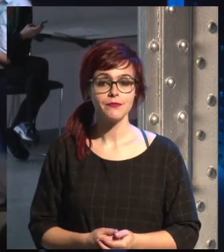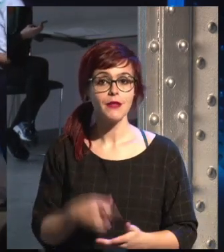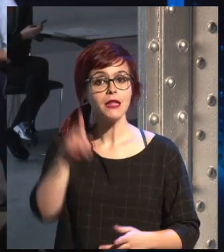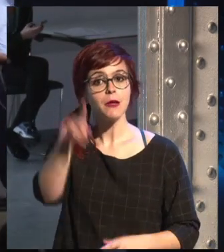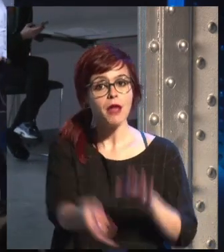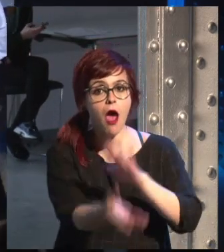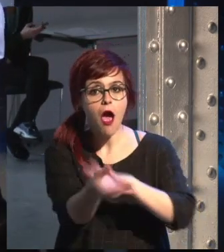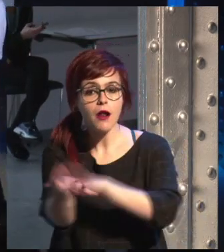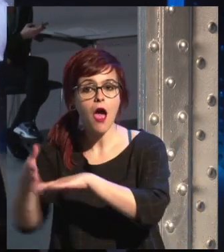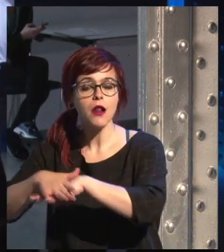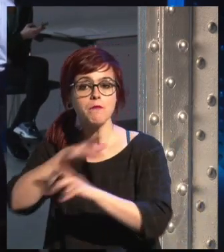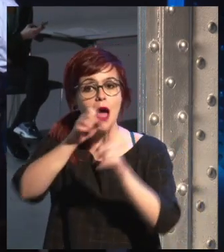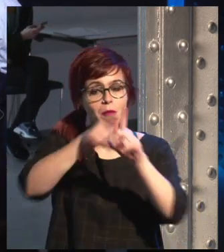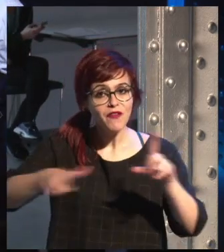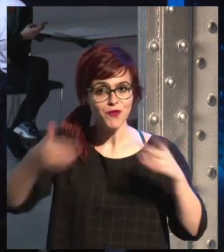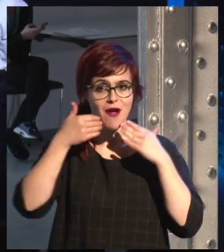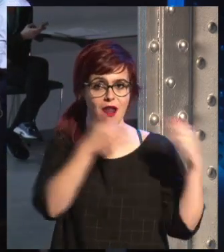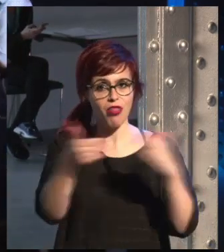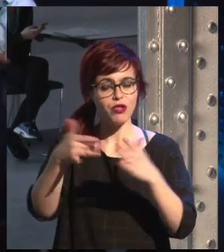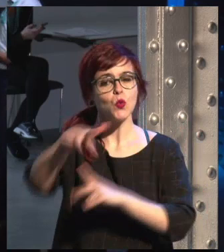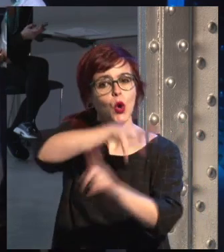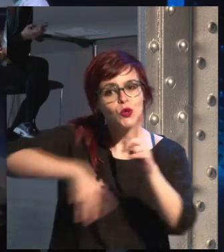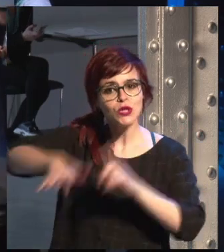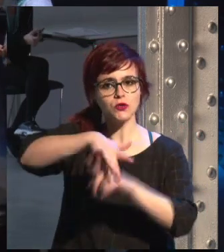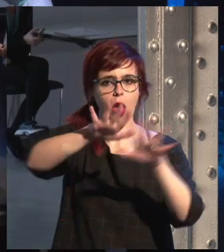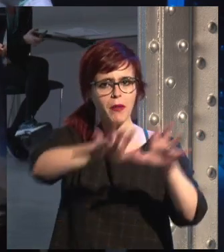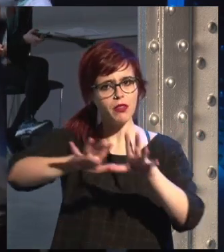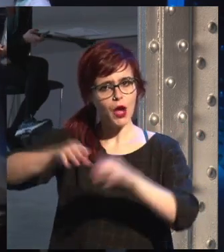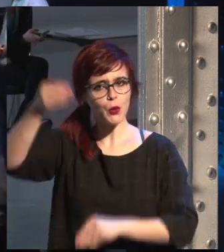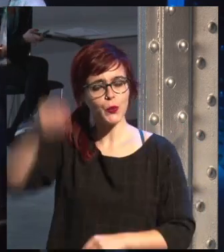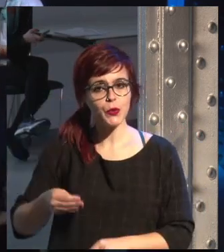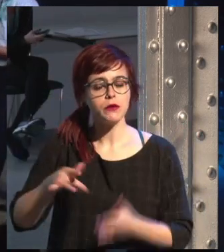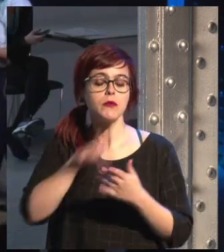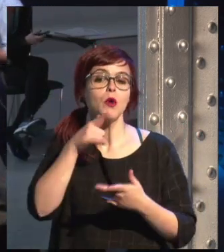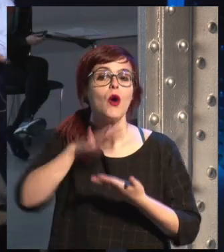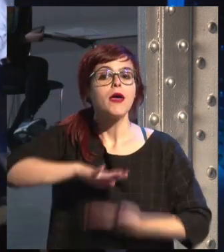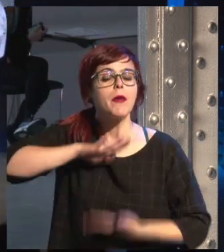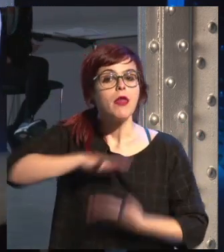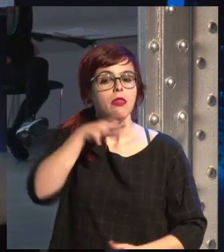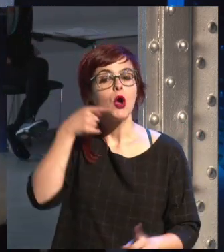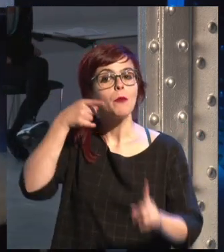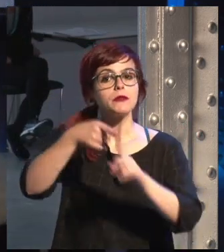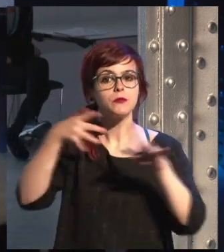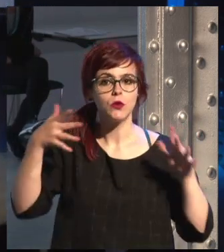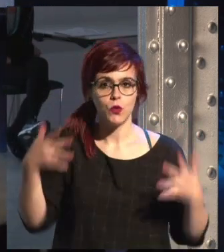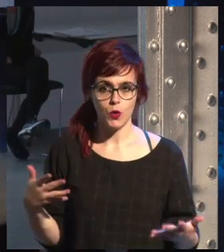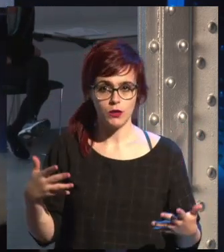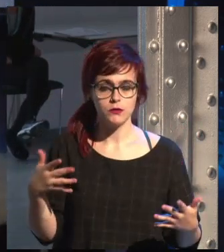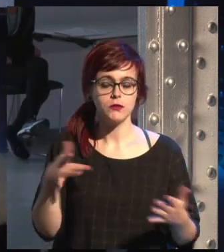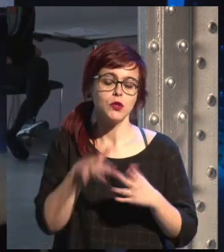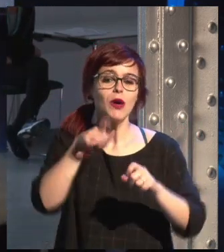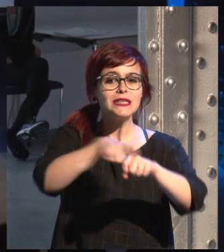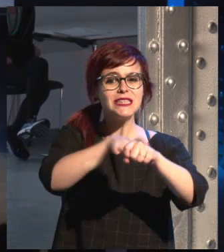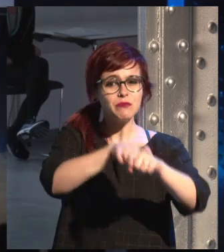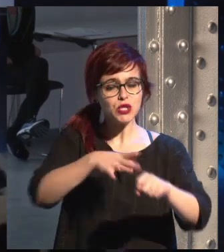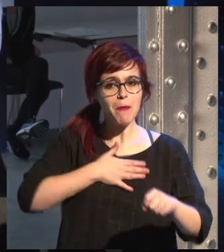Generar de esta manera, a través de esta plataforma, un contexto amplio de aprendizaje capaz de cubrir toda la tipología de